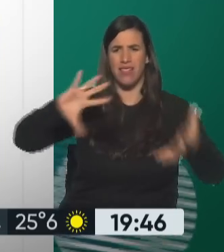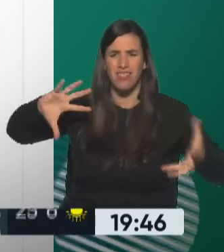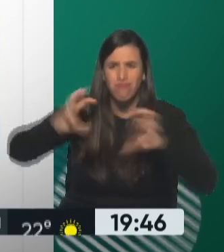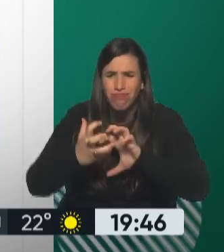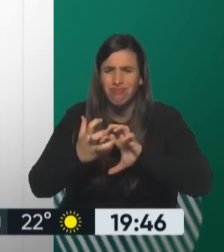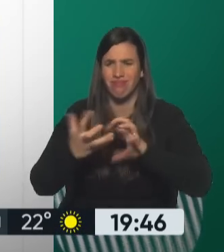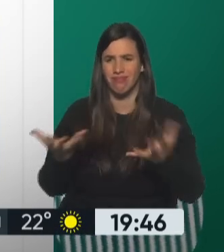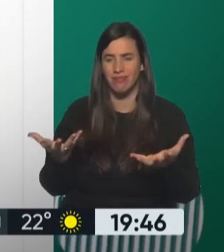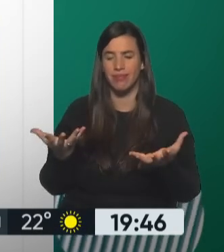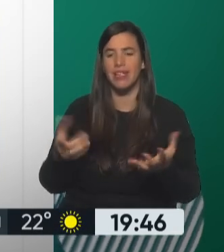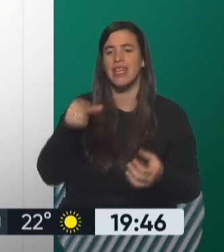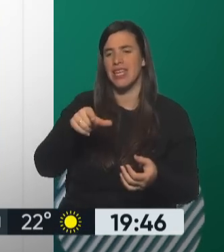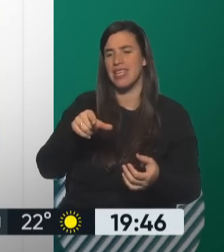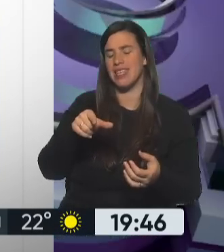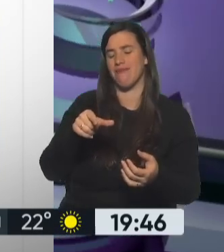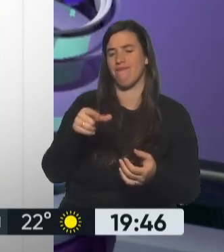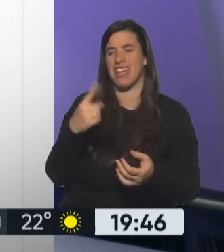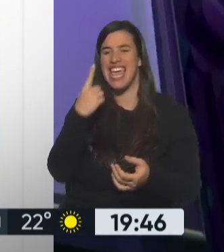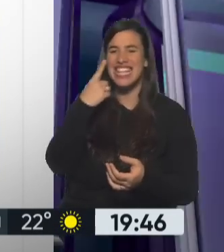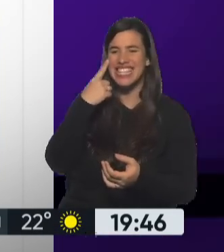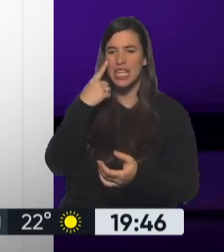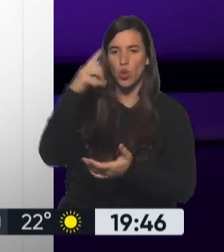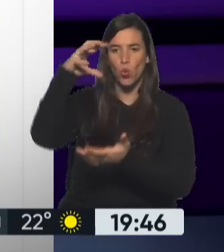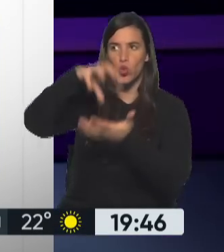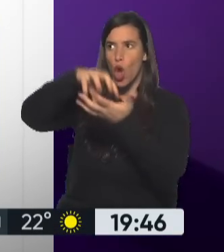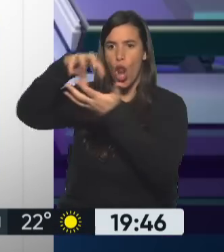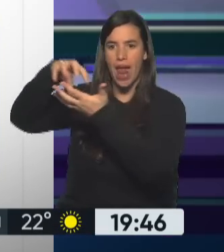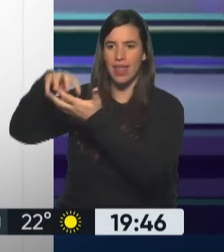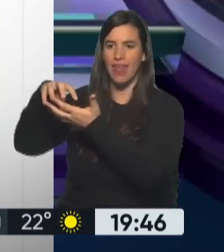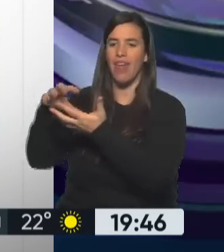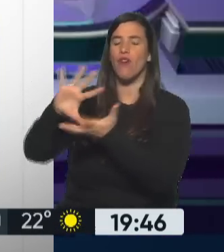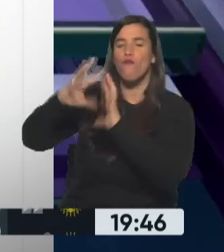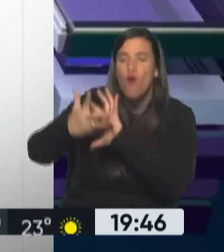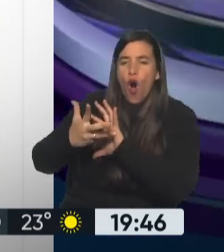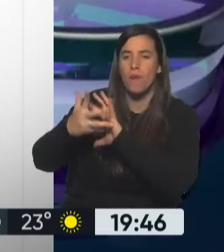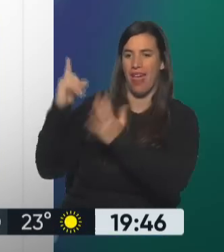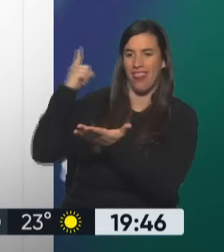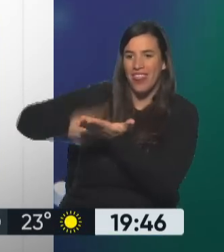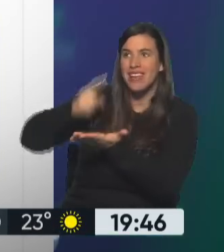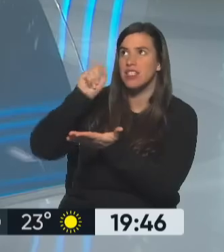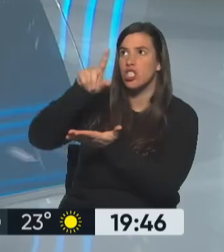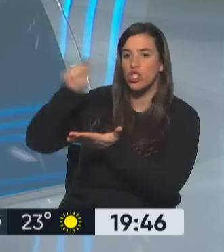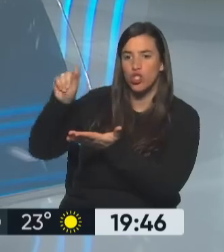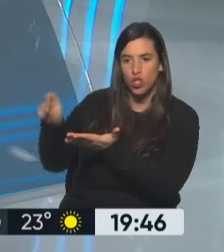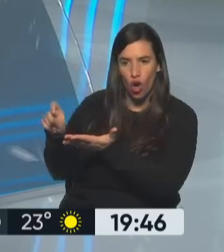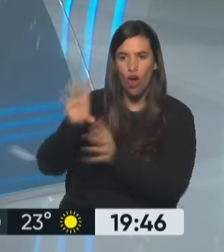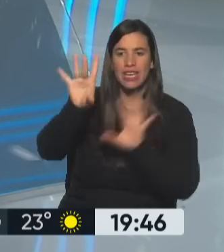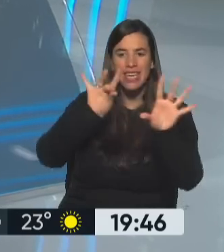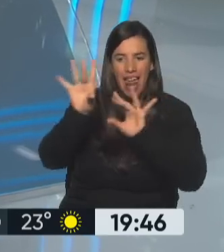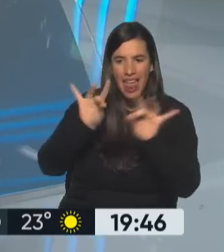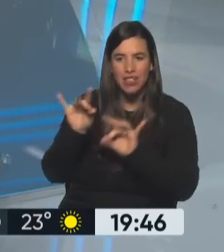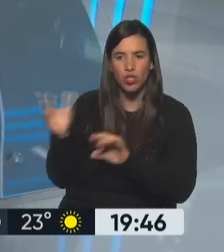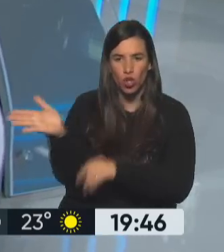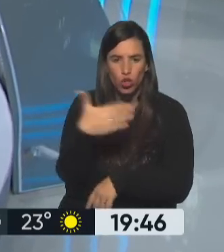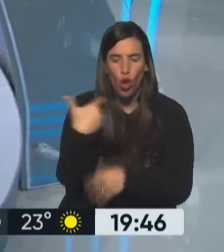peligrosamente la institucionalidad que todos preservamos. Cuando dice Alberto Fernández, vamos a acompañar a